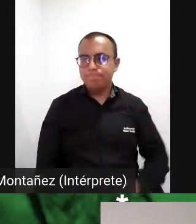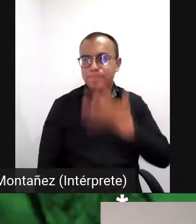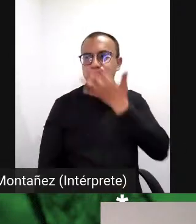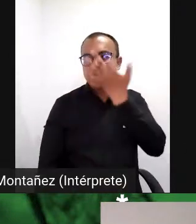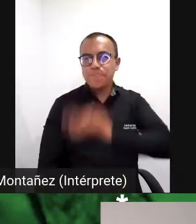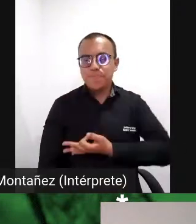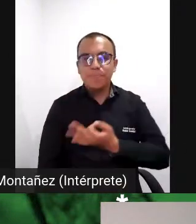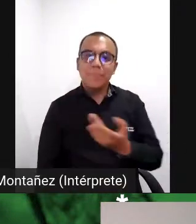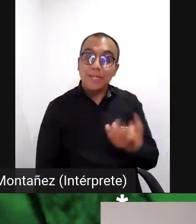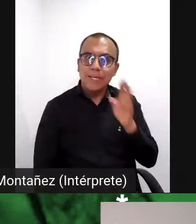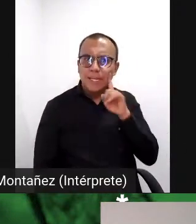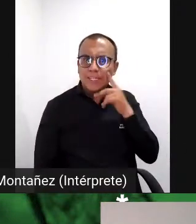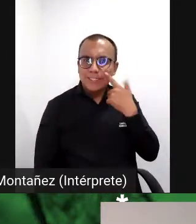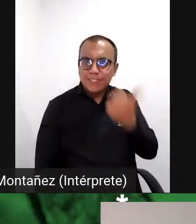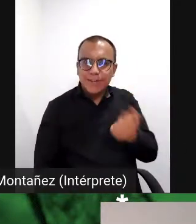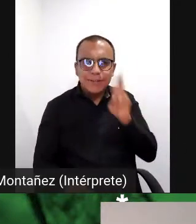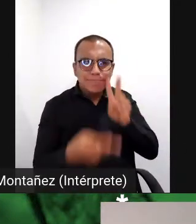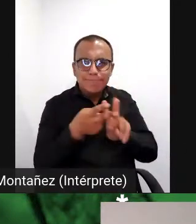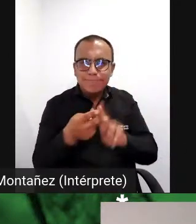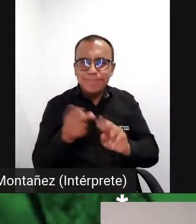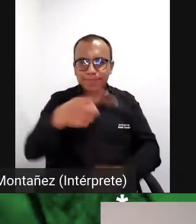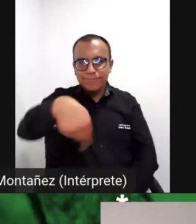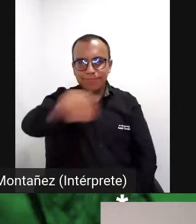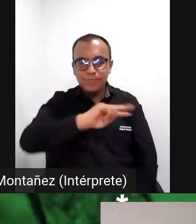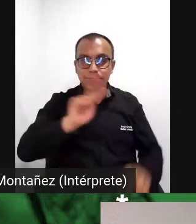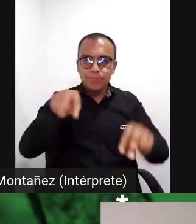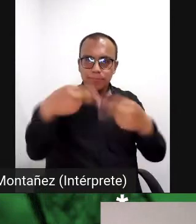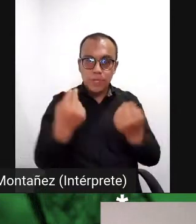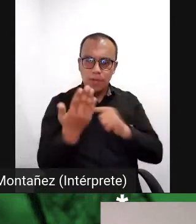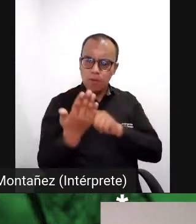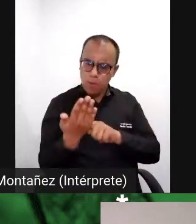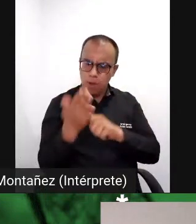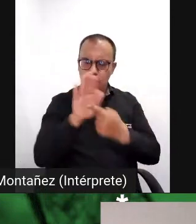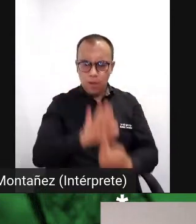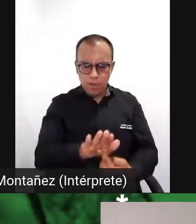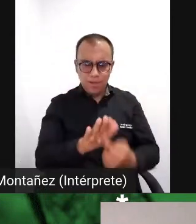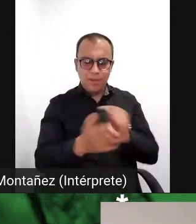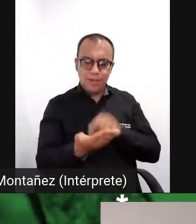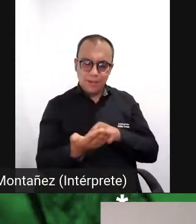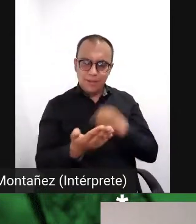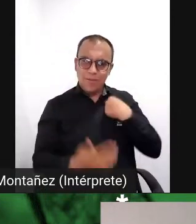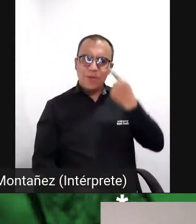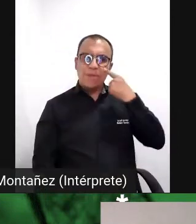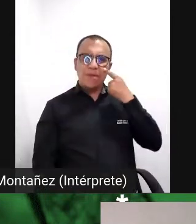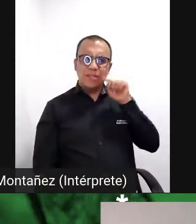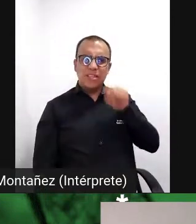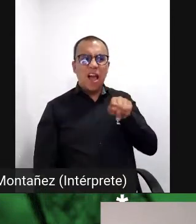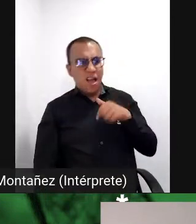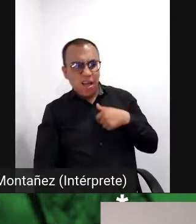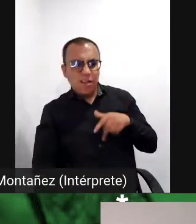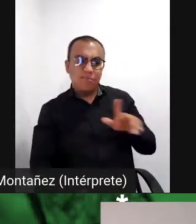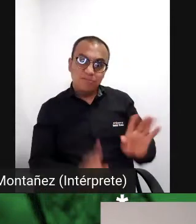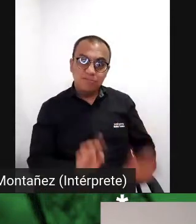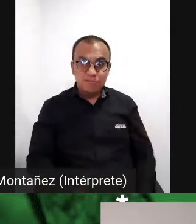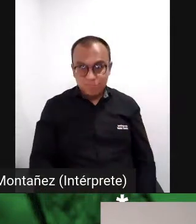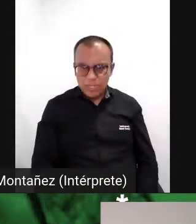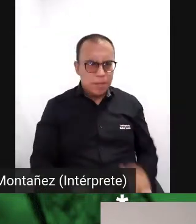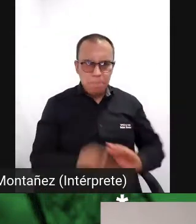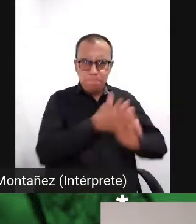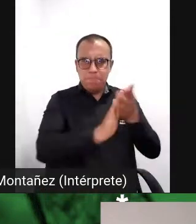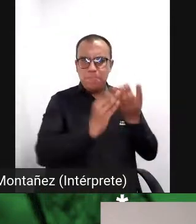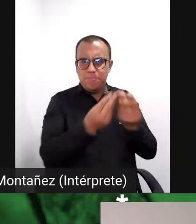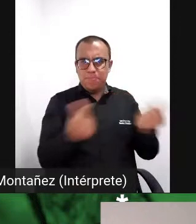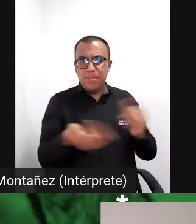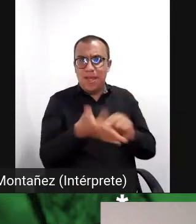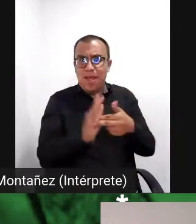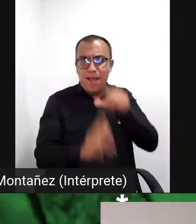darlas a conocer, ¿no? Que la gente pueda ver esas dos caras y no se quede como de pronto con la versión equivocada, porque muchas personas dirán, bueno, acaben con el chamón en Bogotá, se